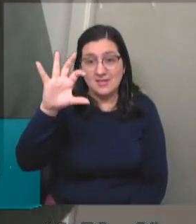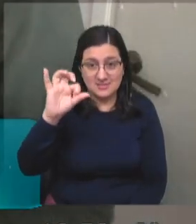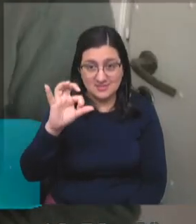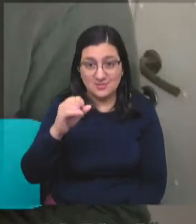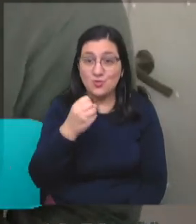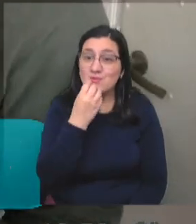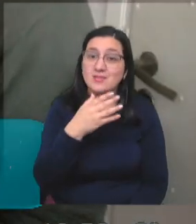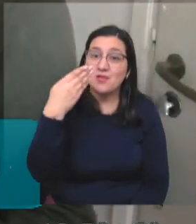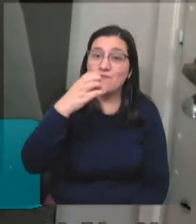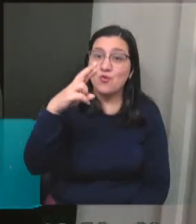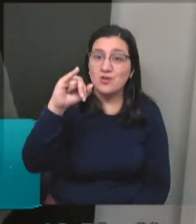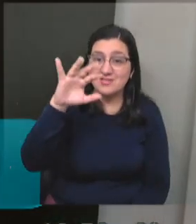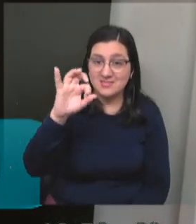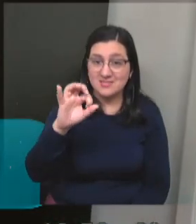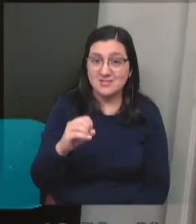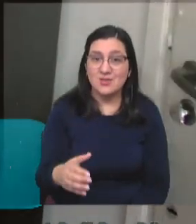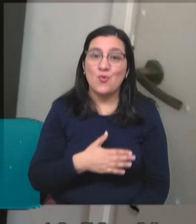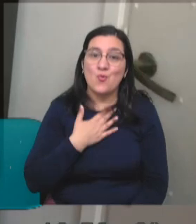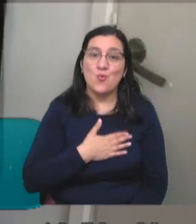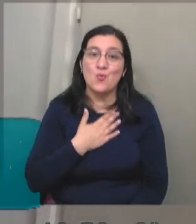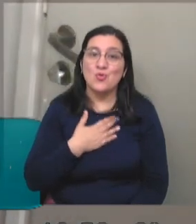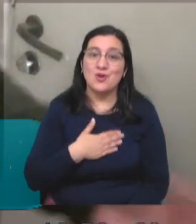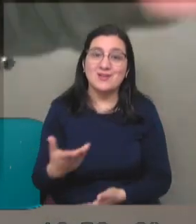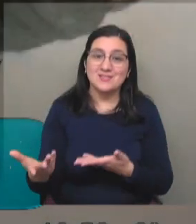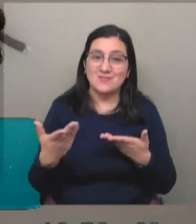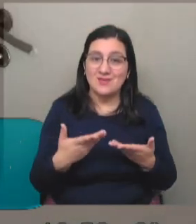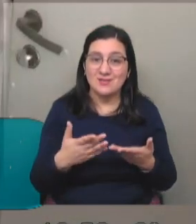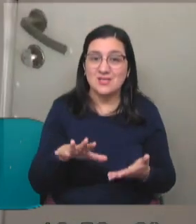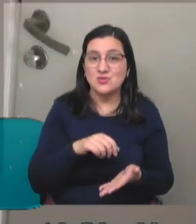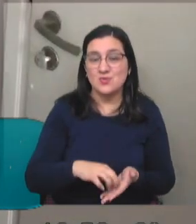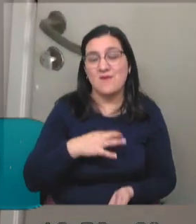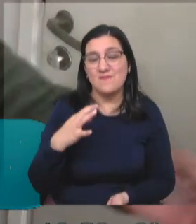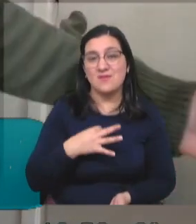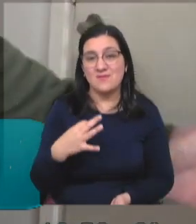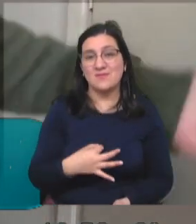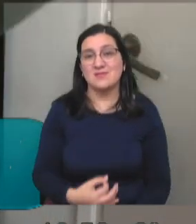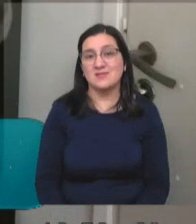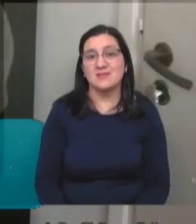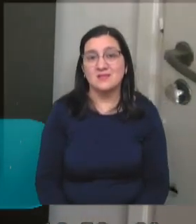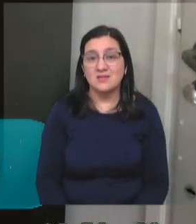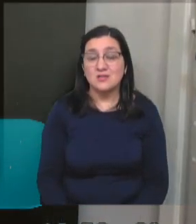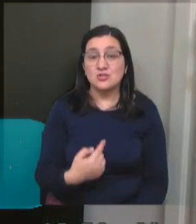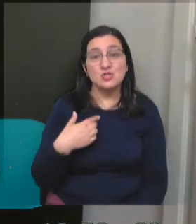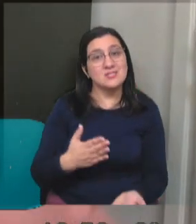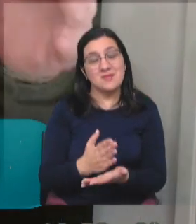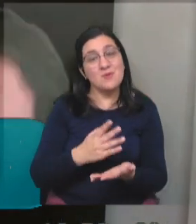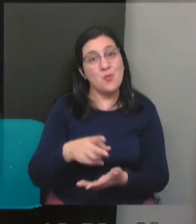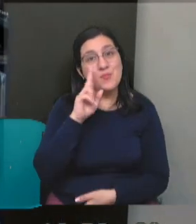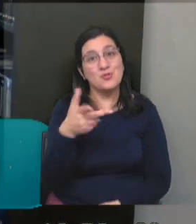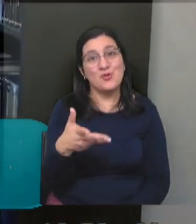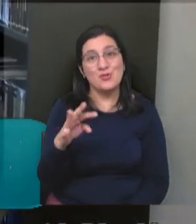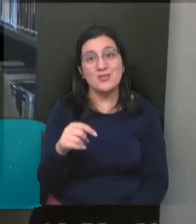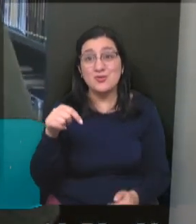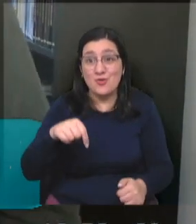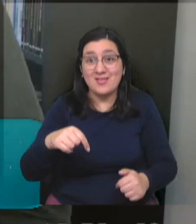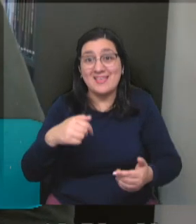bori Buen día bueno un gustazo recibirlos a ustedes a Ciudad viva Bueno ya uno desde el otro lado de la pantalla todos los días y hoy tenerlos